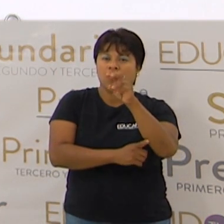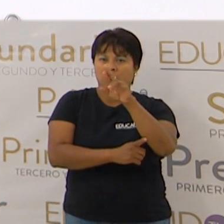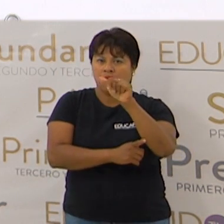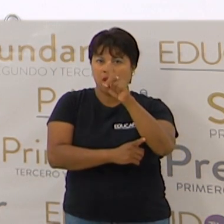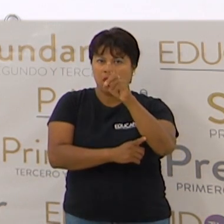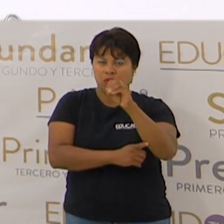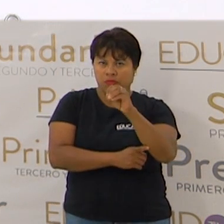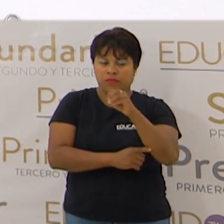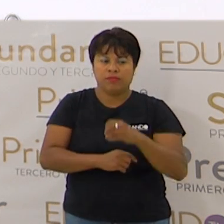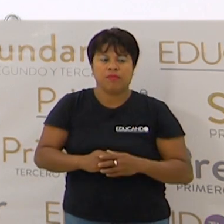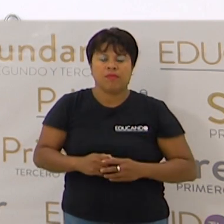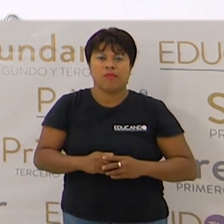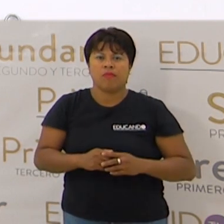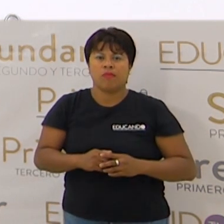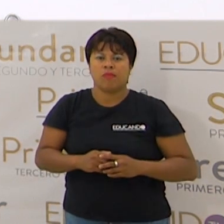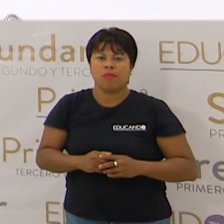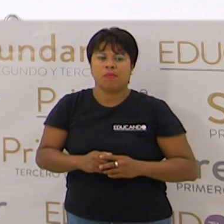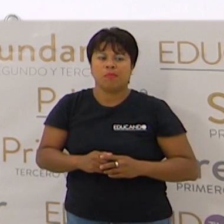cuadrado.